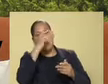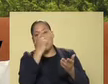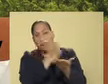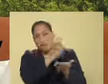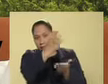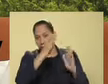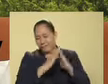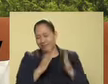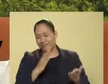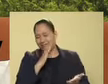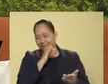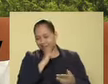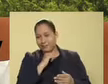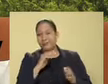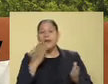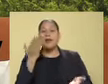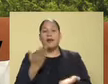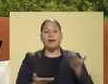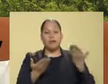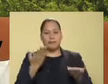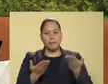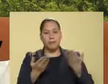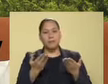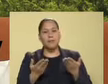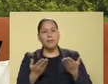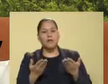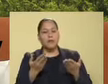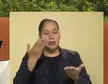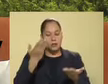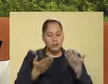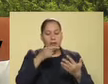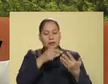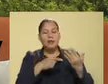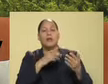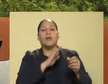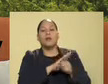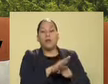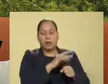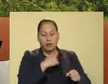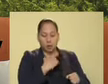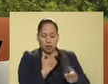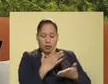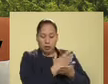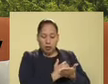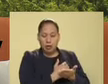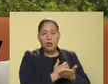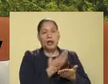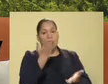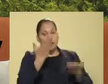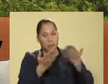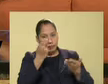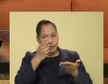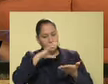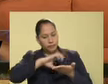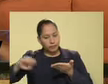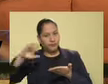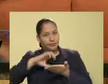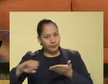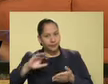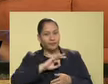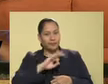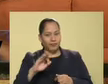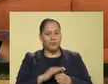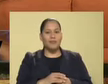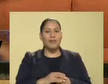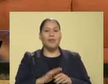hipotecario. O sea, depende mucho ahí los parámetros de tu propio ingreso, y de esos parámetros que tú tienes te van